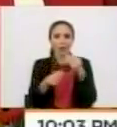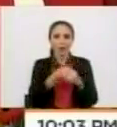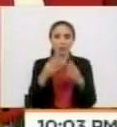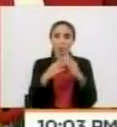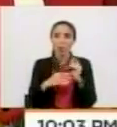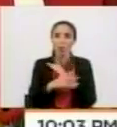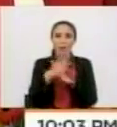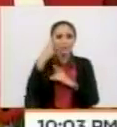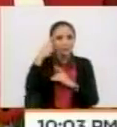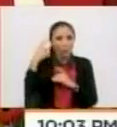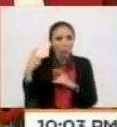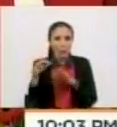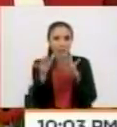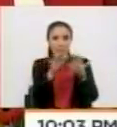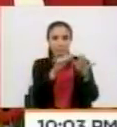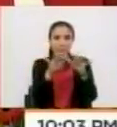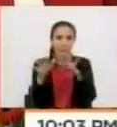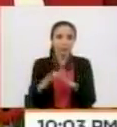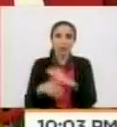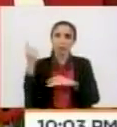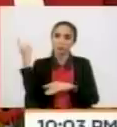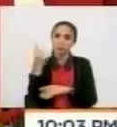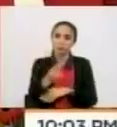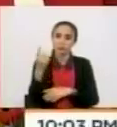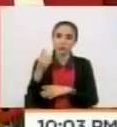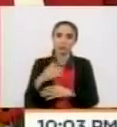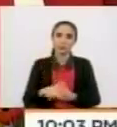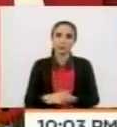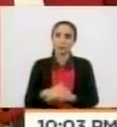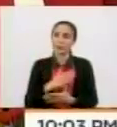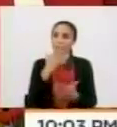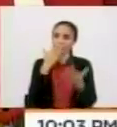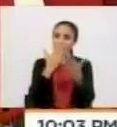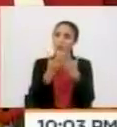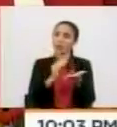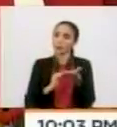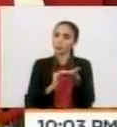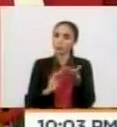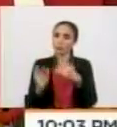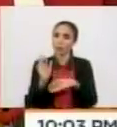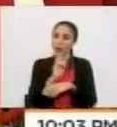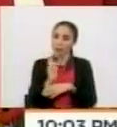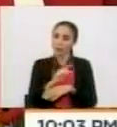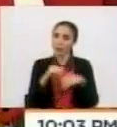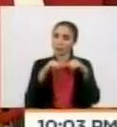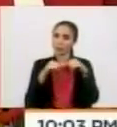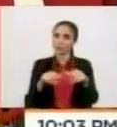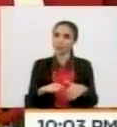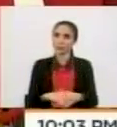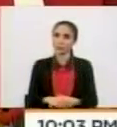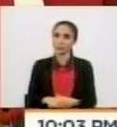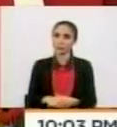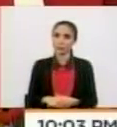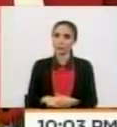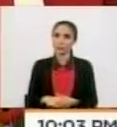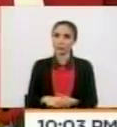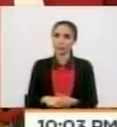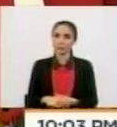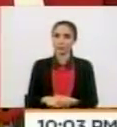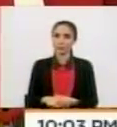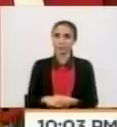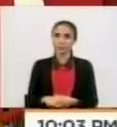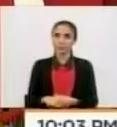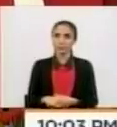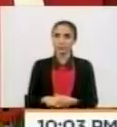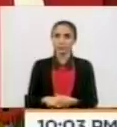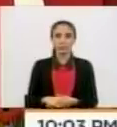psicológica que hay que denunciar, que hay que enfrentar y que hay que derrotar permanentemente. Aquí nosotros